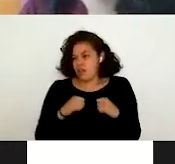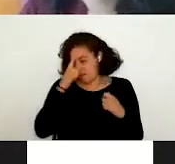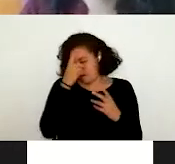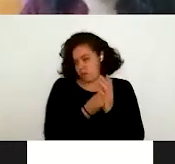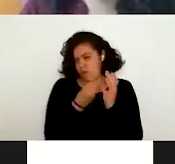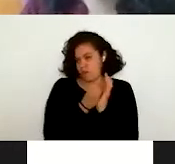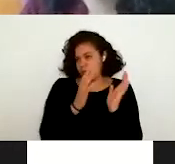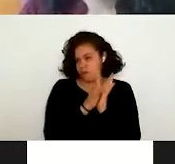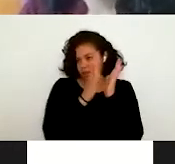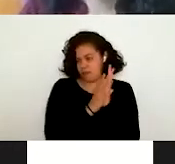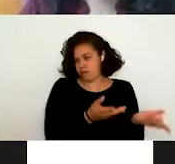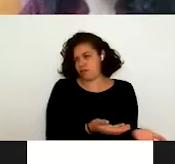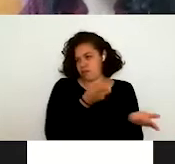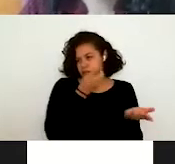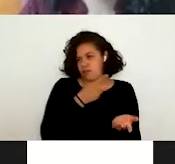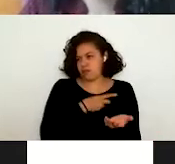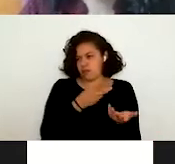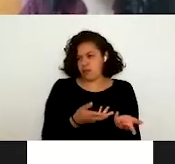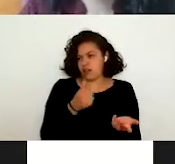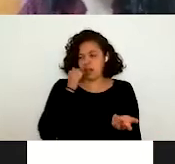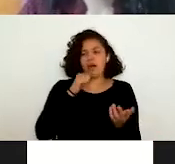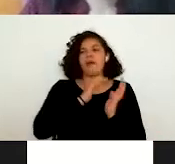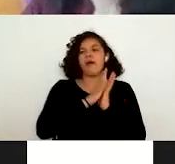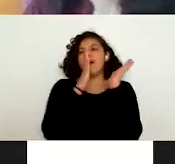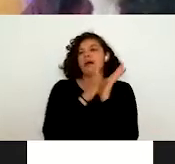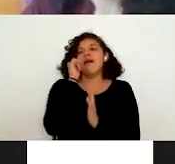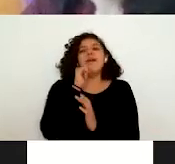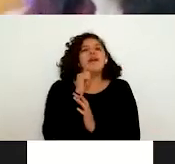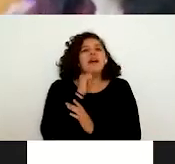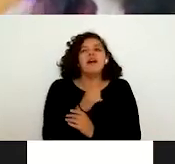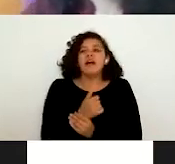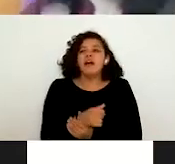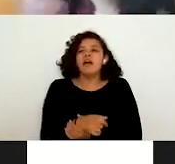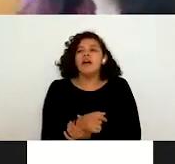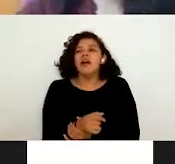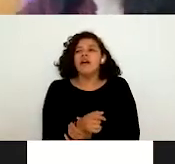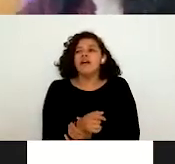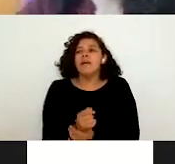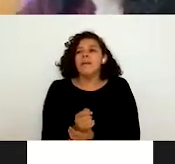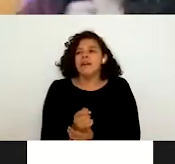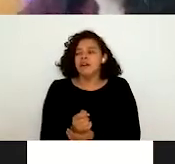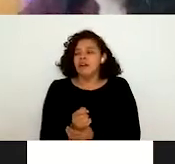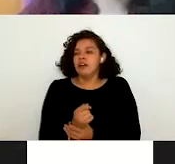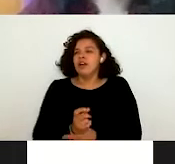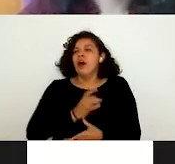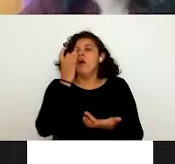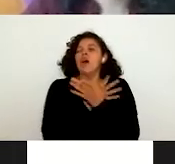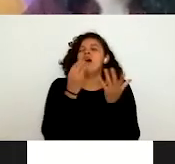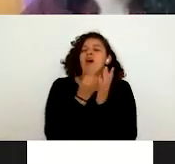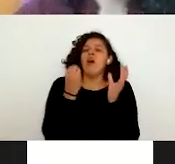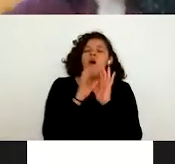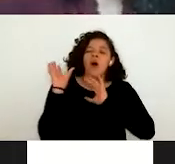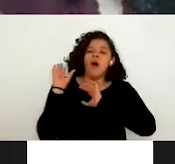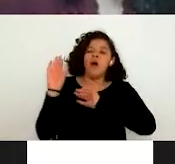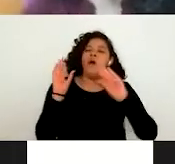de la capacitación, siempre hacerlos partícipes, no solamente, digamos, brindar la capacitación, la